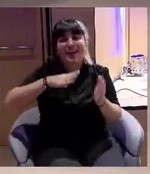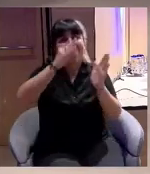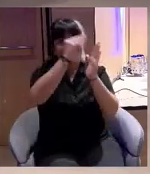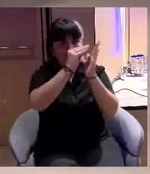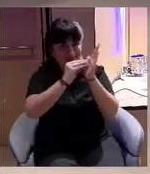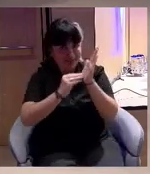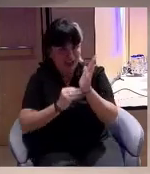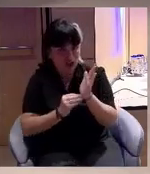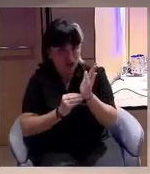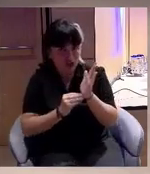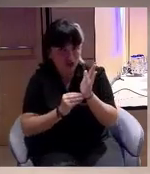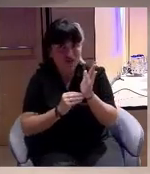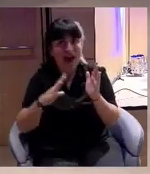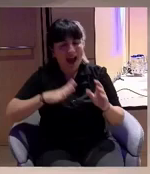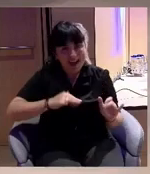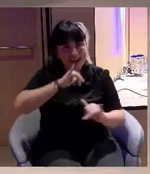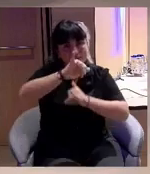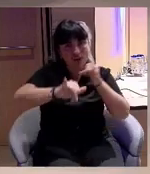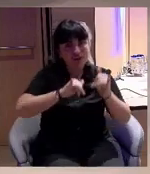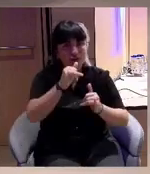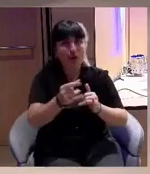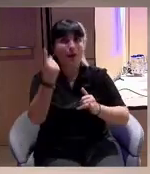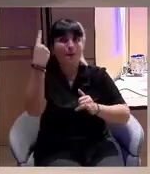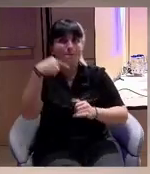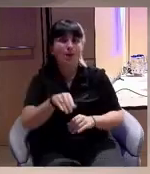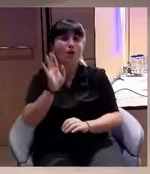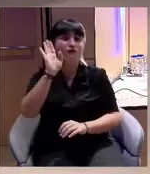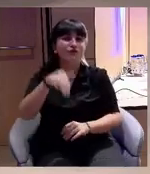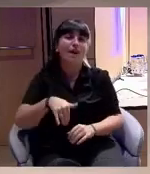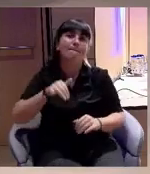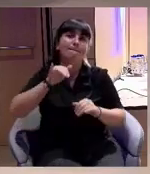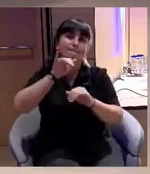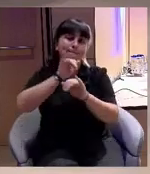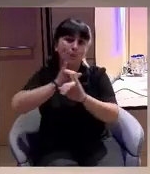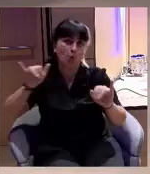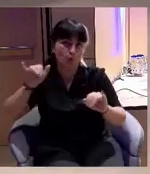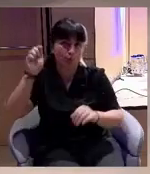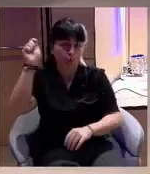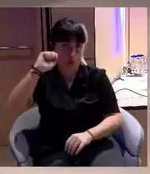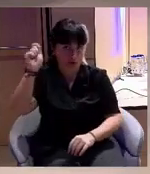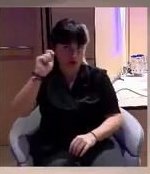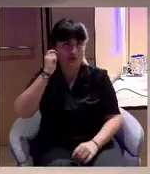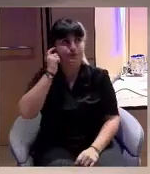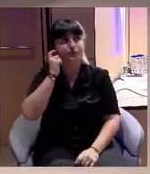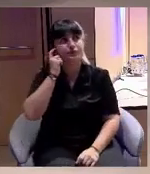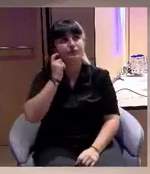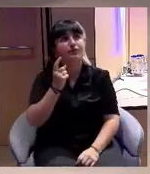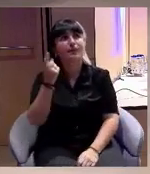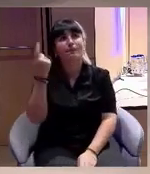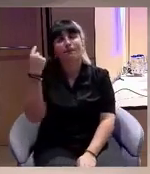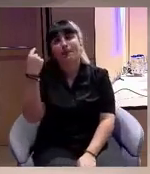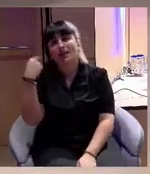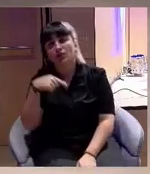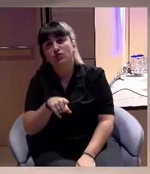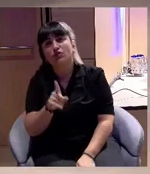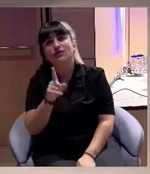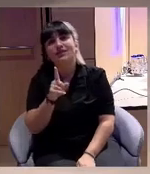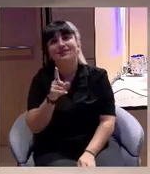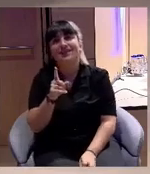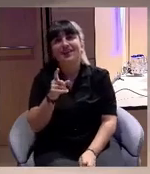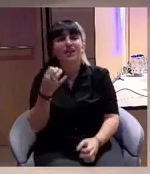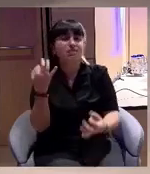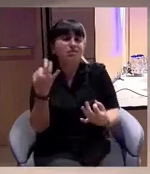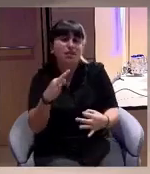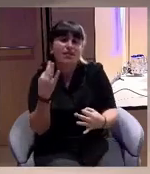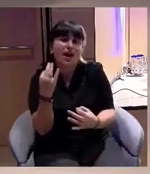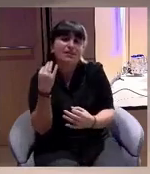un bien público y como sabemos los bienes públicos Lamentablemente se producen menos de lo que se deberían